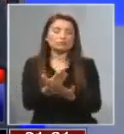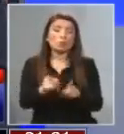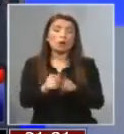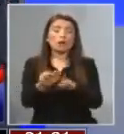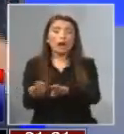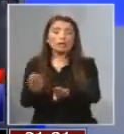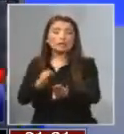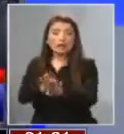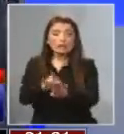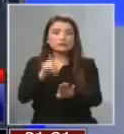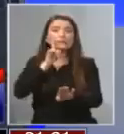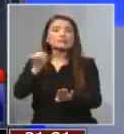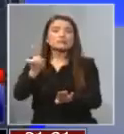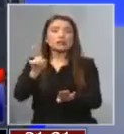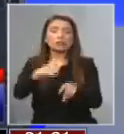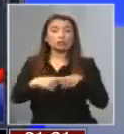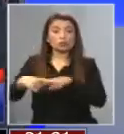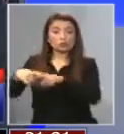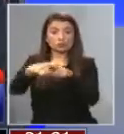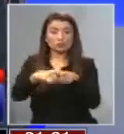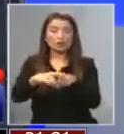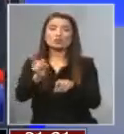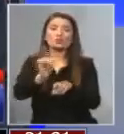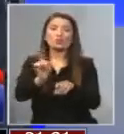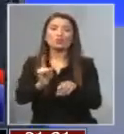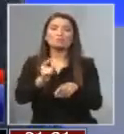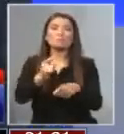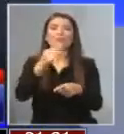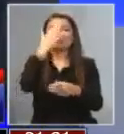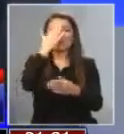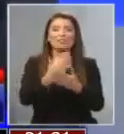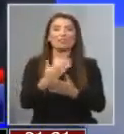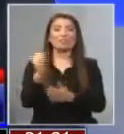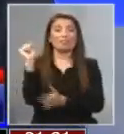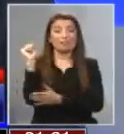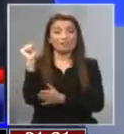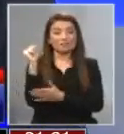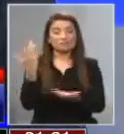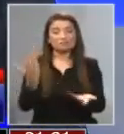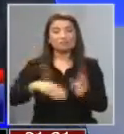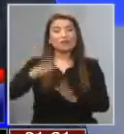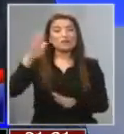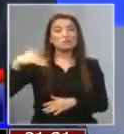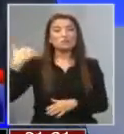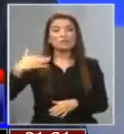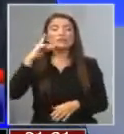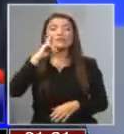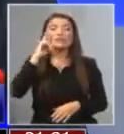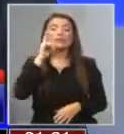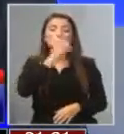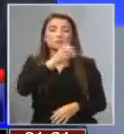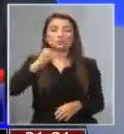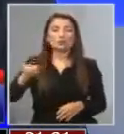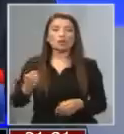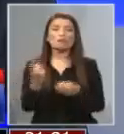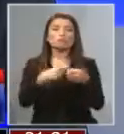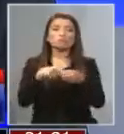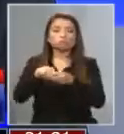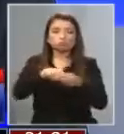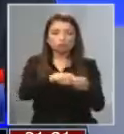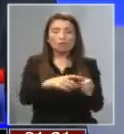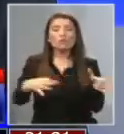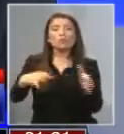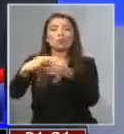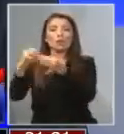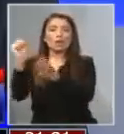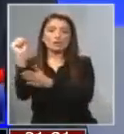que dar cuentas no ante la sociedad, sino ante la derecha. No, por eso hay mucho más importancia de los miembros que están vinculados a la derecha que los